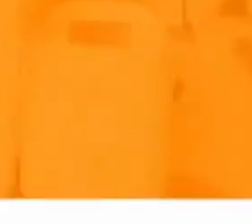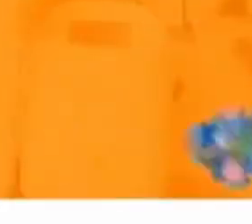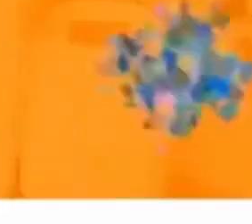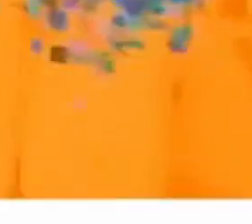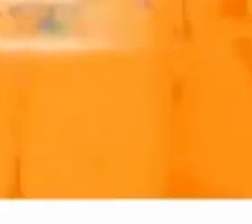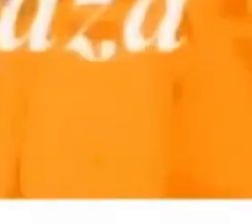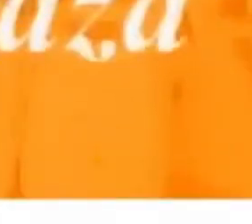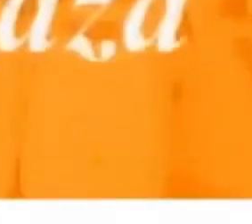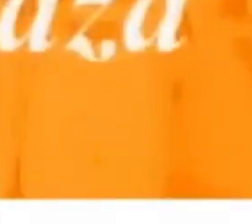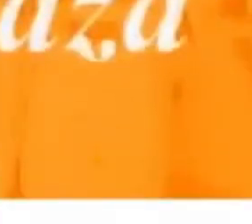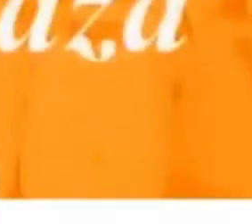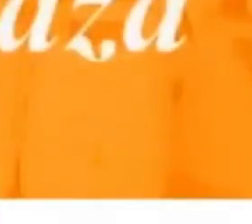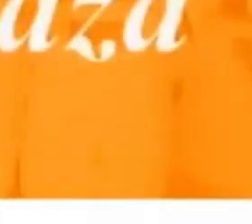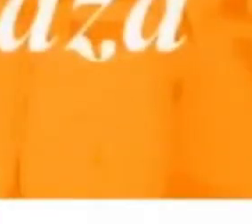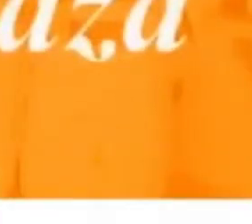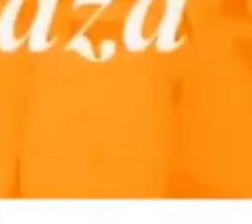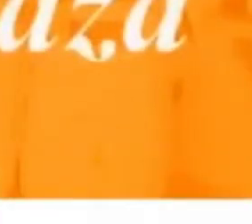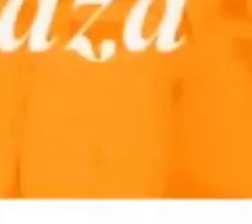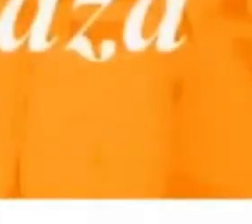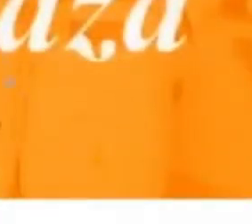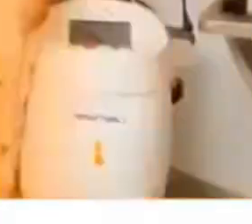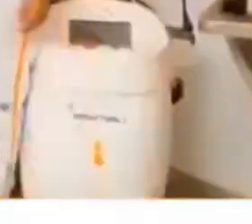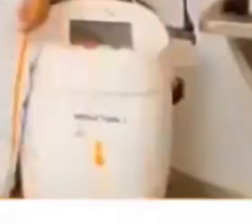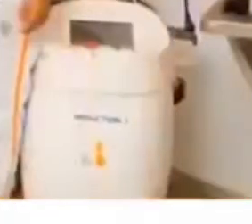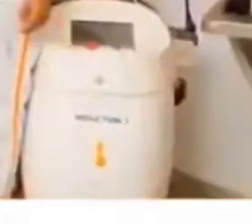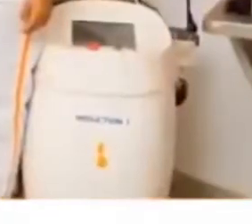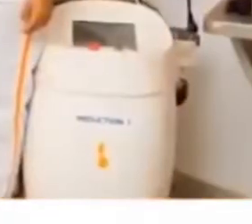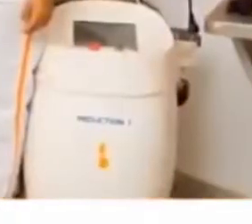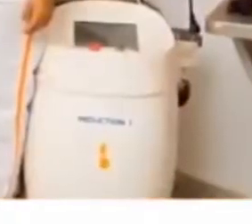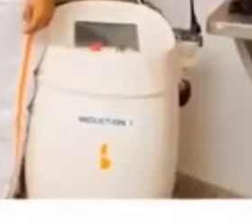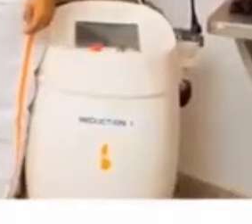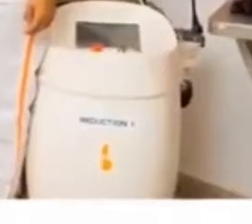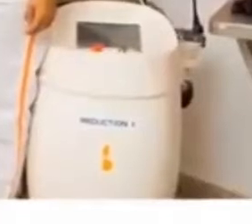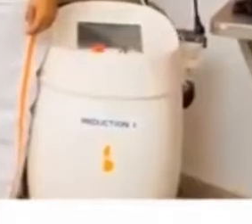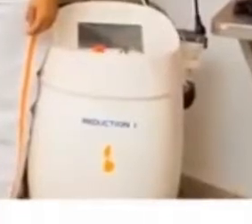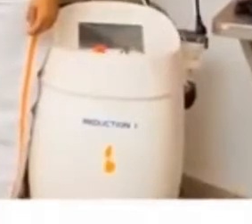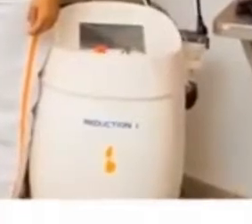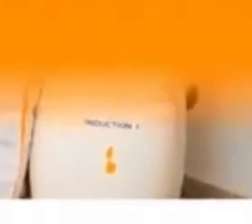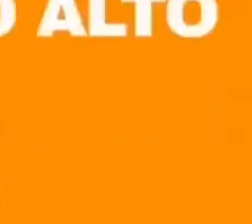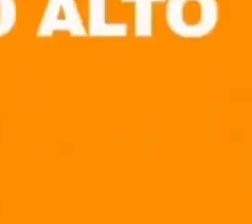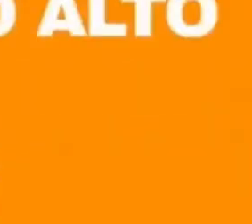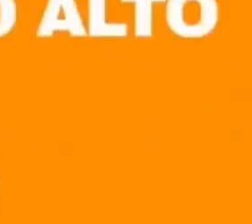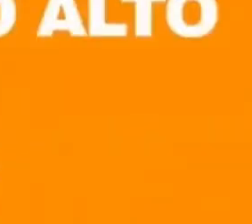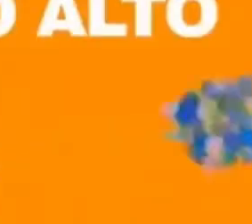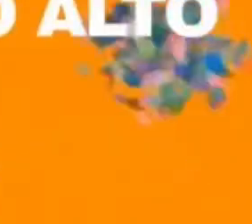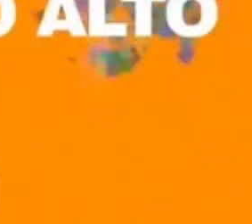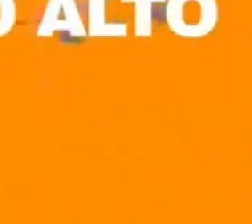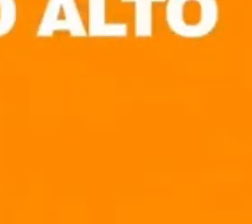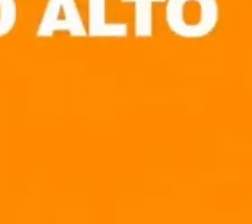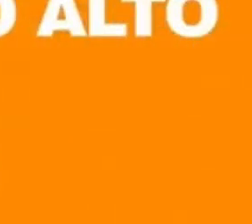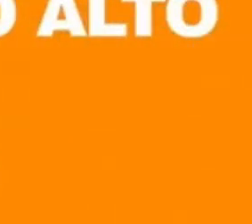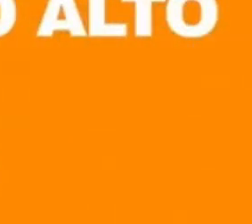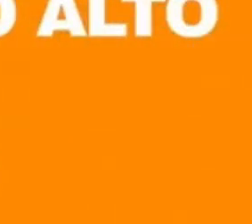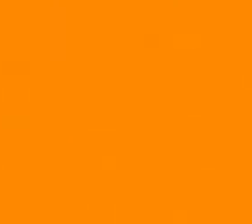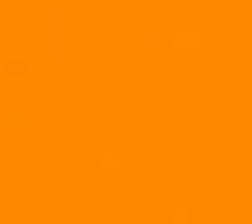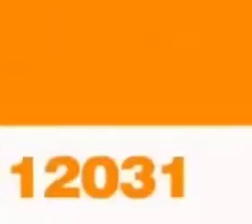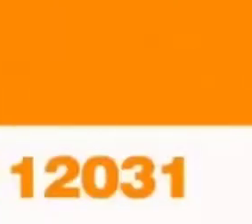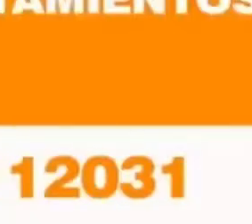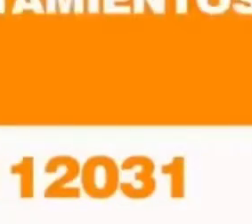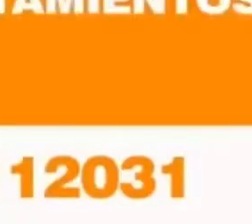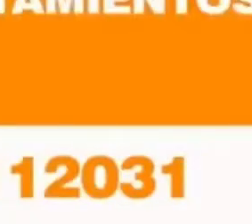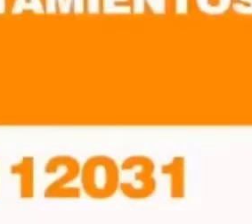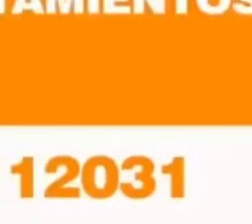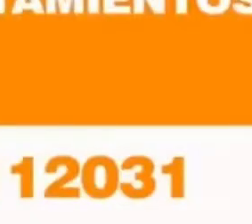En el Centro de Estética Jessica Barraza estamos de aniversario y queremos celebrarlo por lo alto. Disfruta de todos